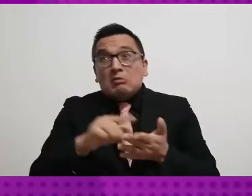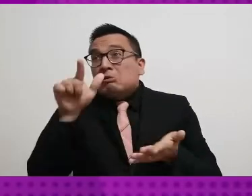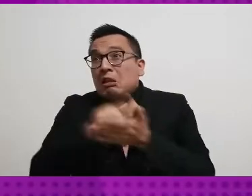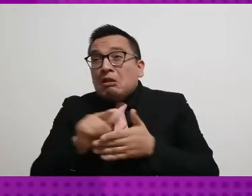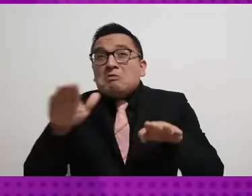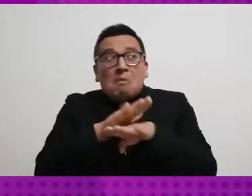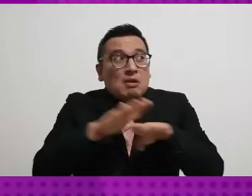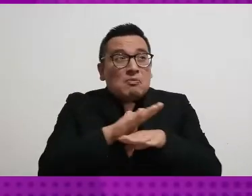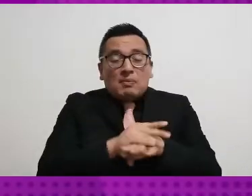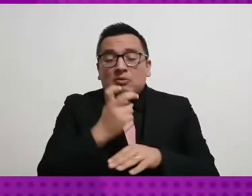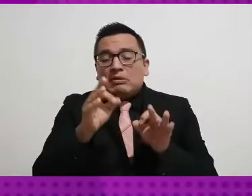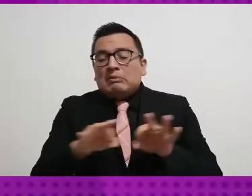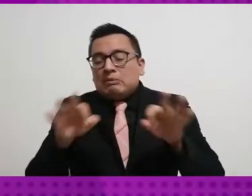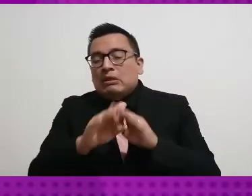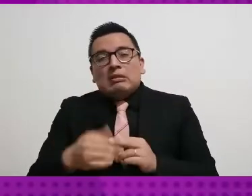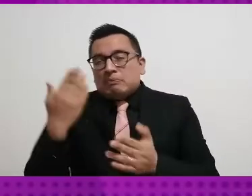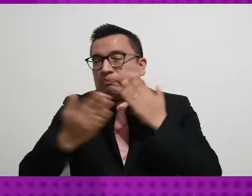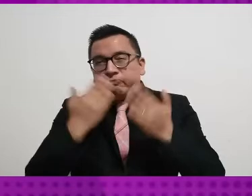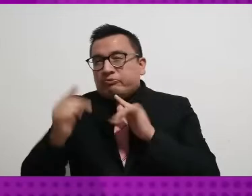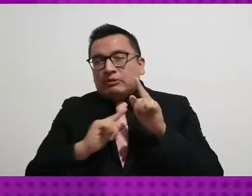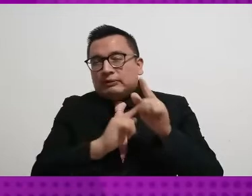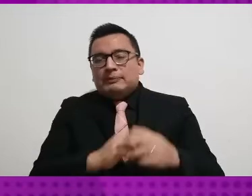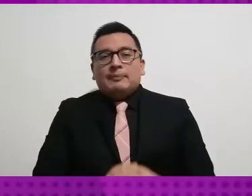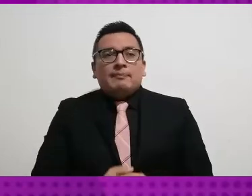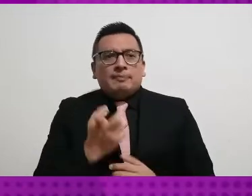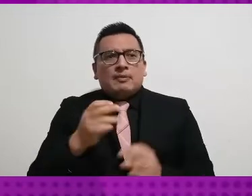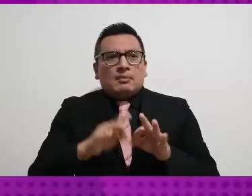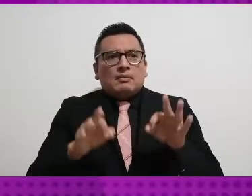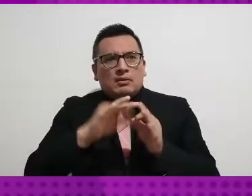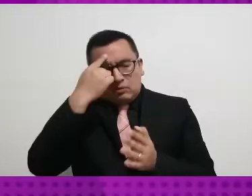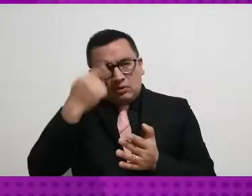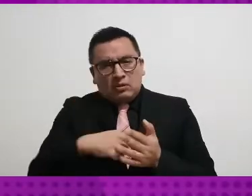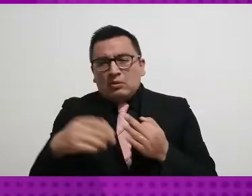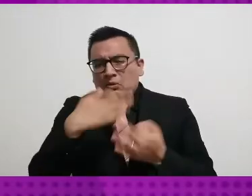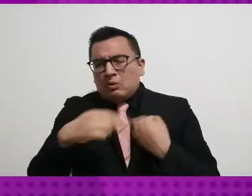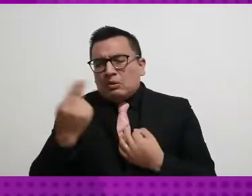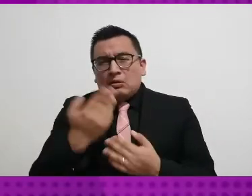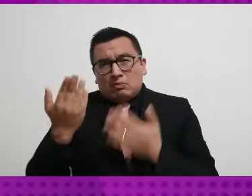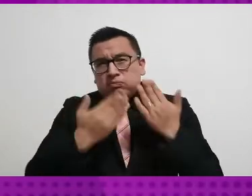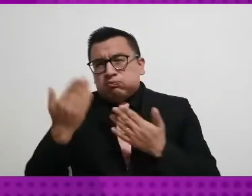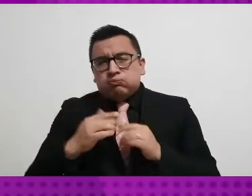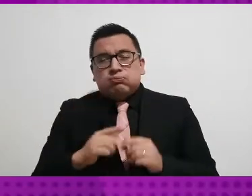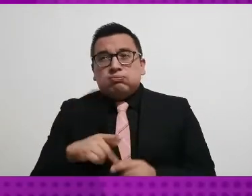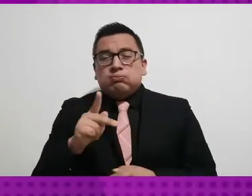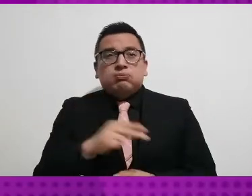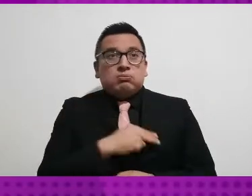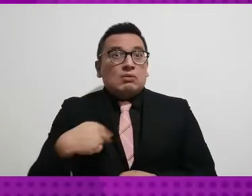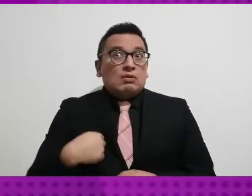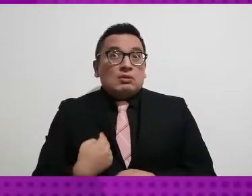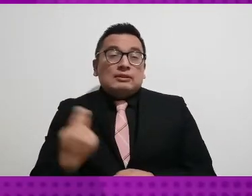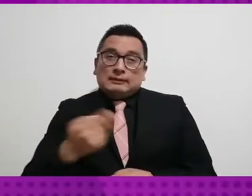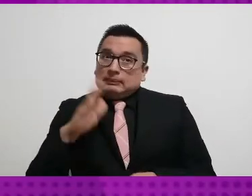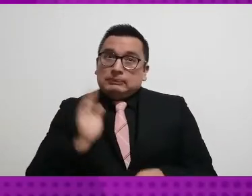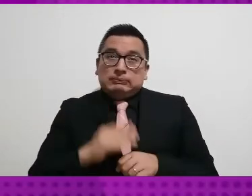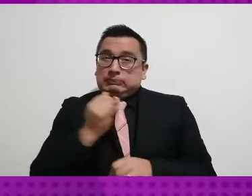importante de seguir estudiando en todos los aspectos. Todas las personas yo creo que debemos hacerlo y bueno, los que nos dedicamos a ese tipo de cosas, pues más